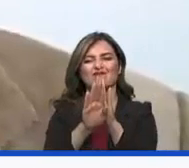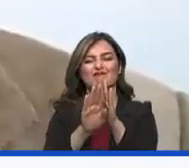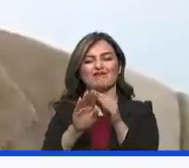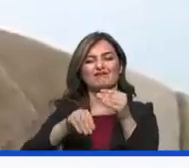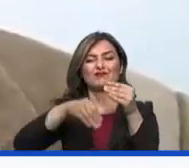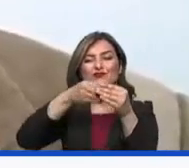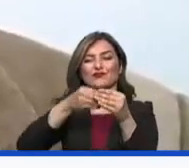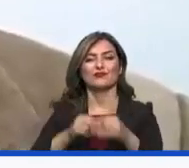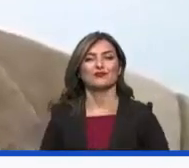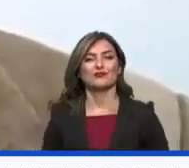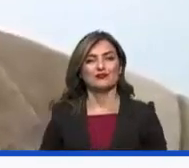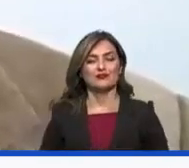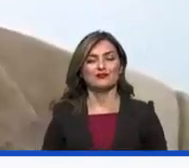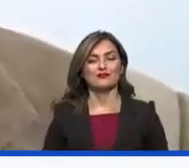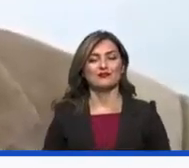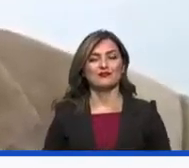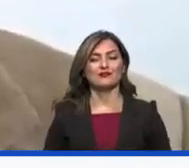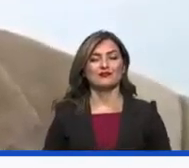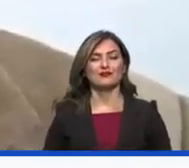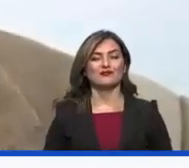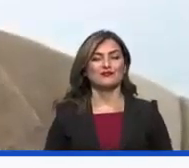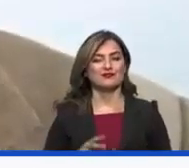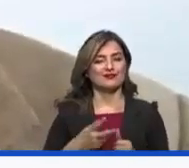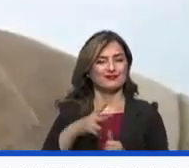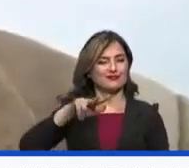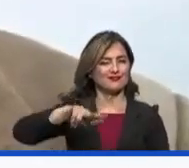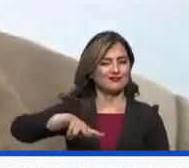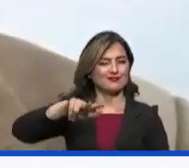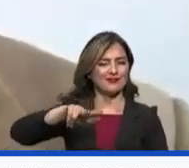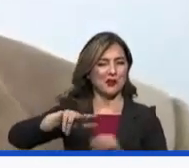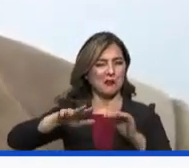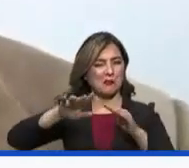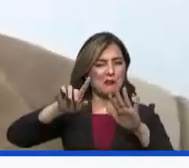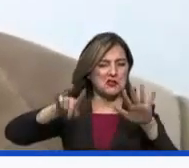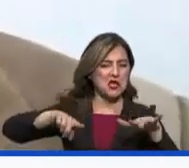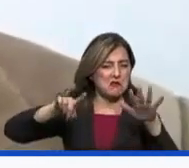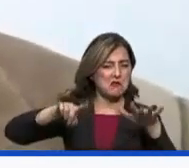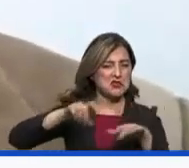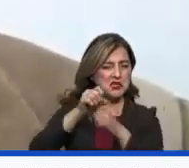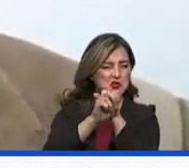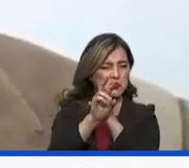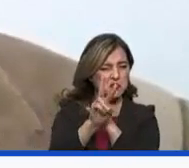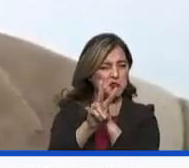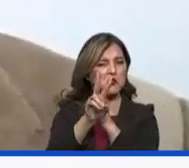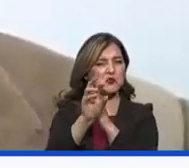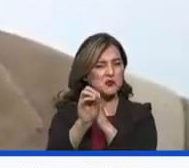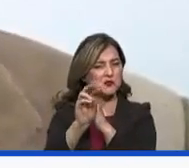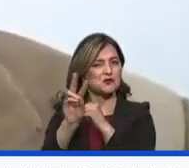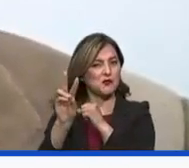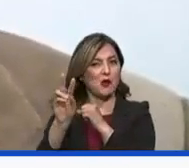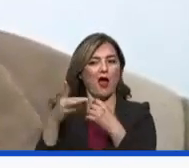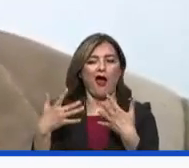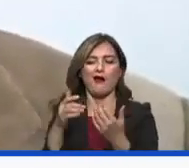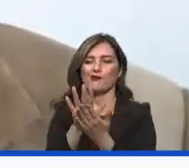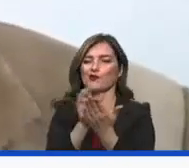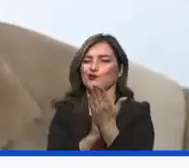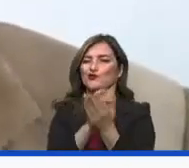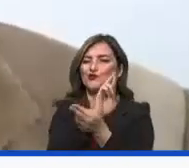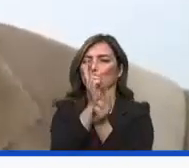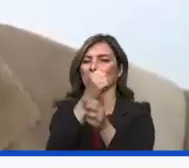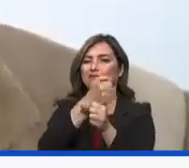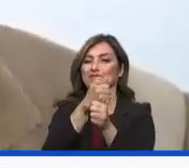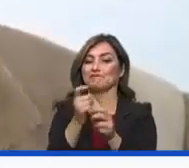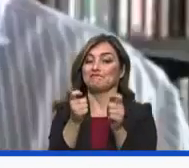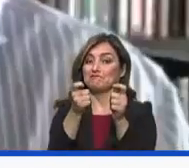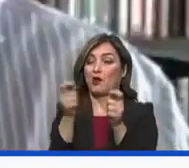Inversiones. Pero con seguridad, en el segundo trimestre, hasta mediados de año, se presentará el proyecto de reforma laboral, según ellos